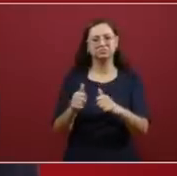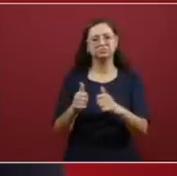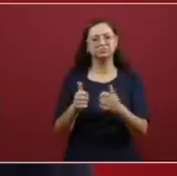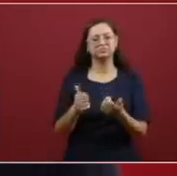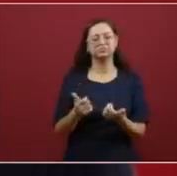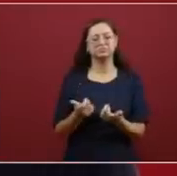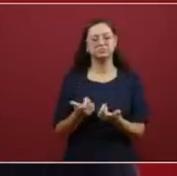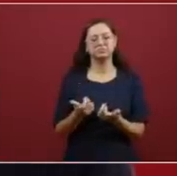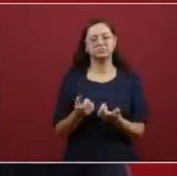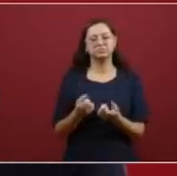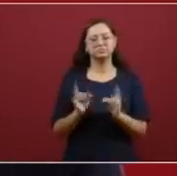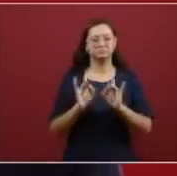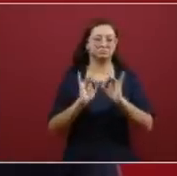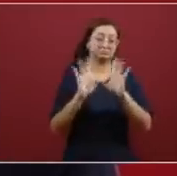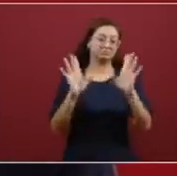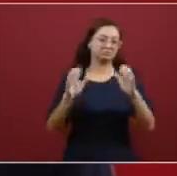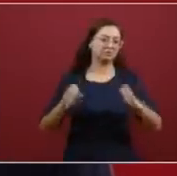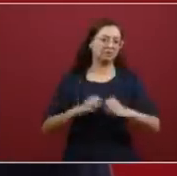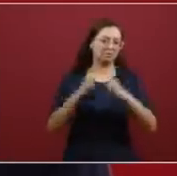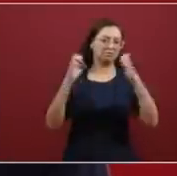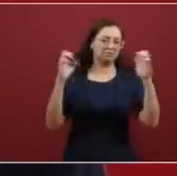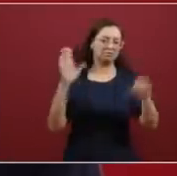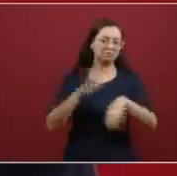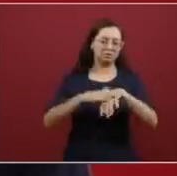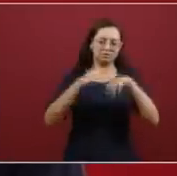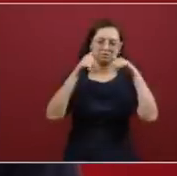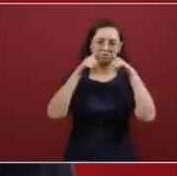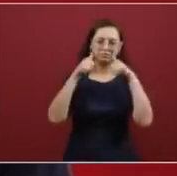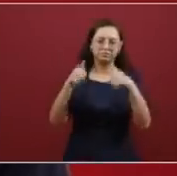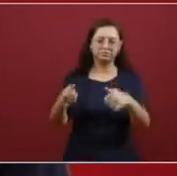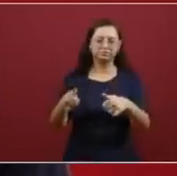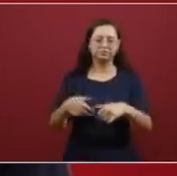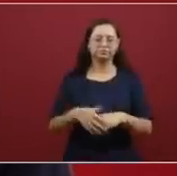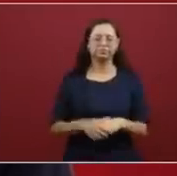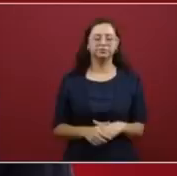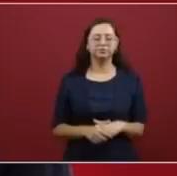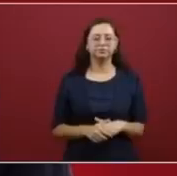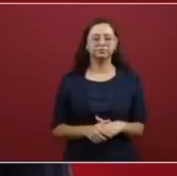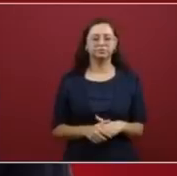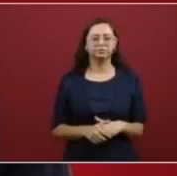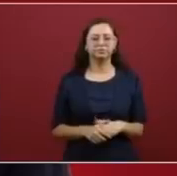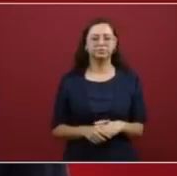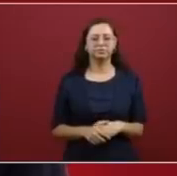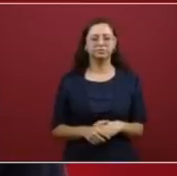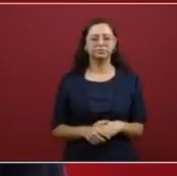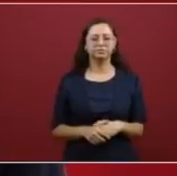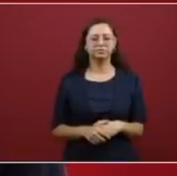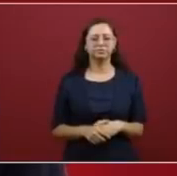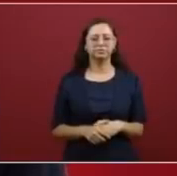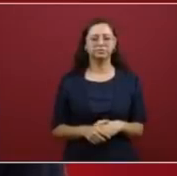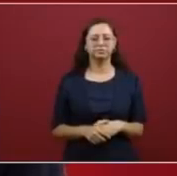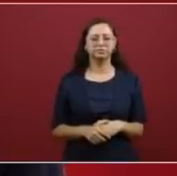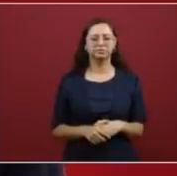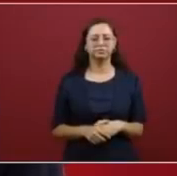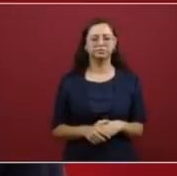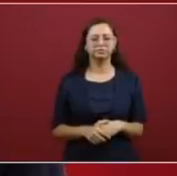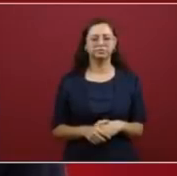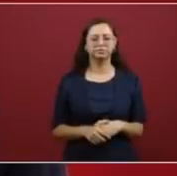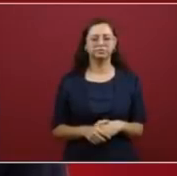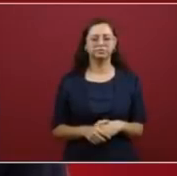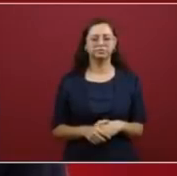repito, urgencias, y requiere del apoyo, de la